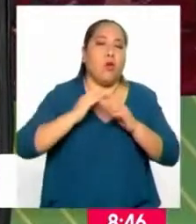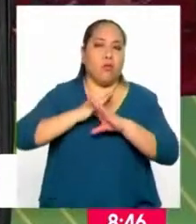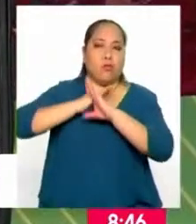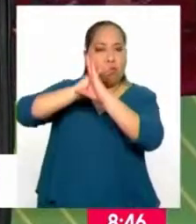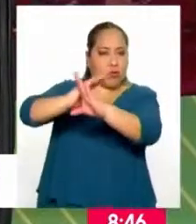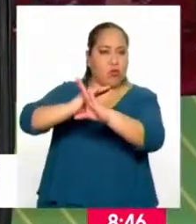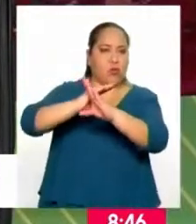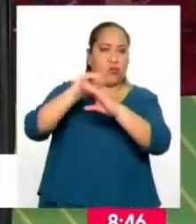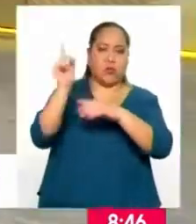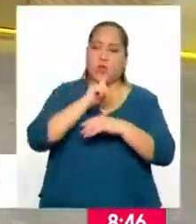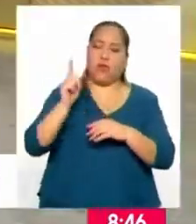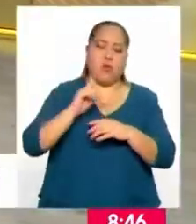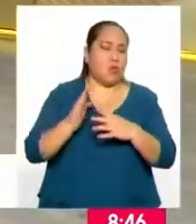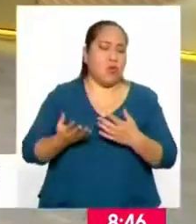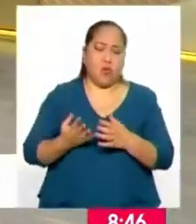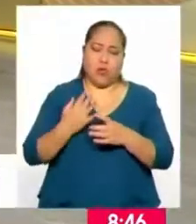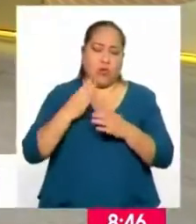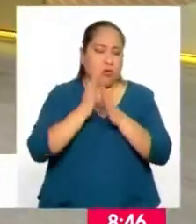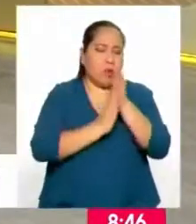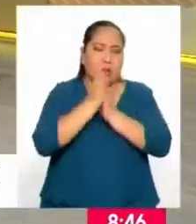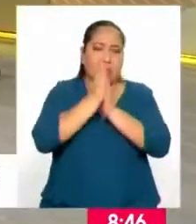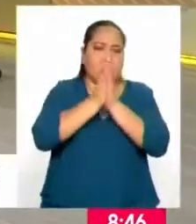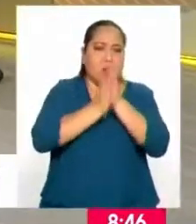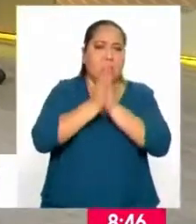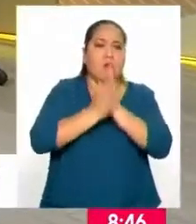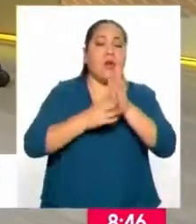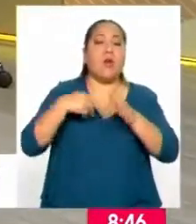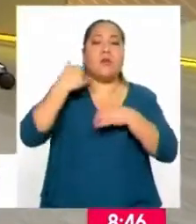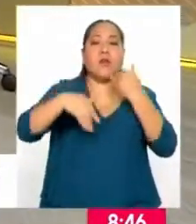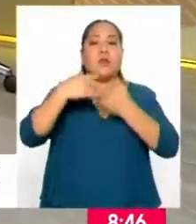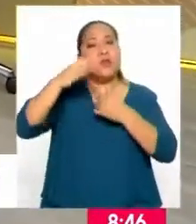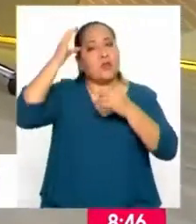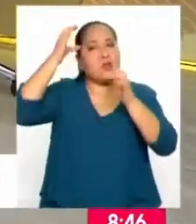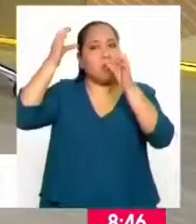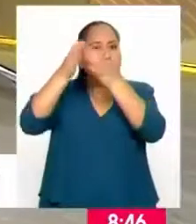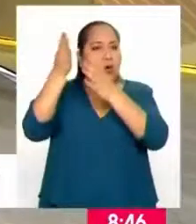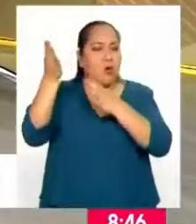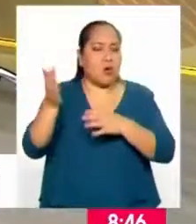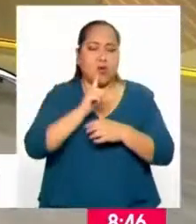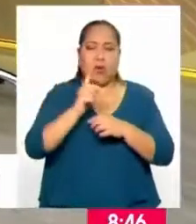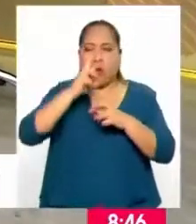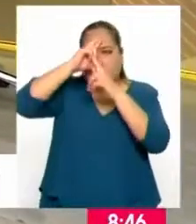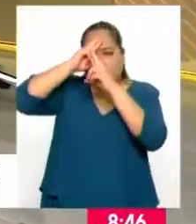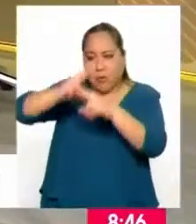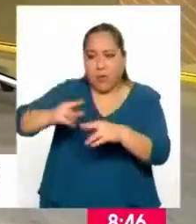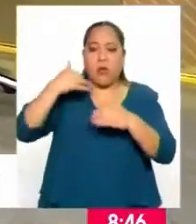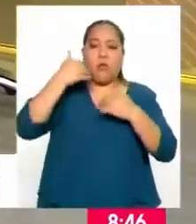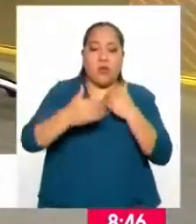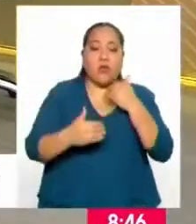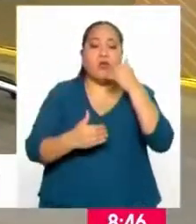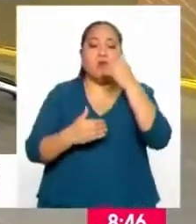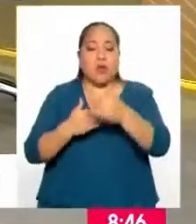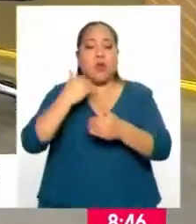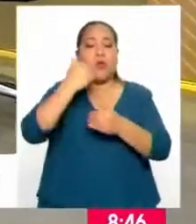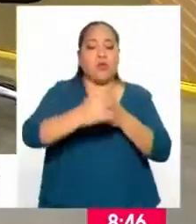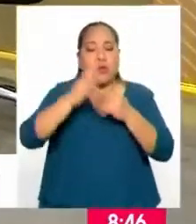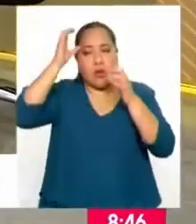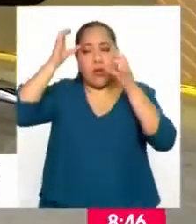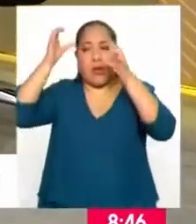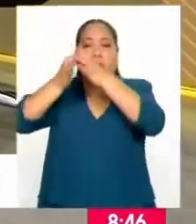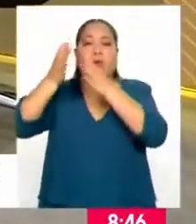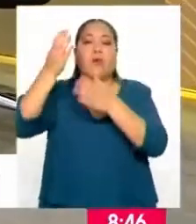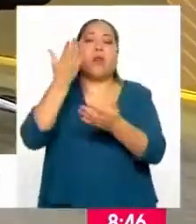obstrucción en el proceso parlamentario. Más bien hay un ánimo de que se respete el debido proceso parlamentario para poder